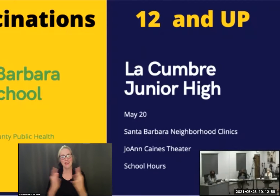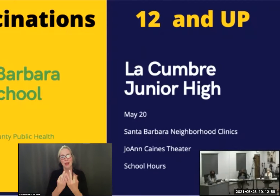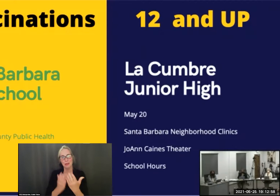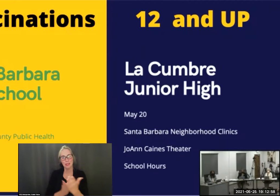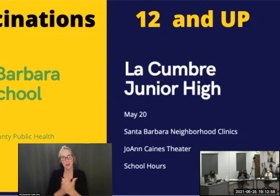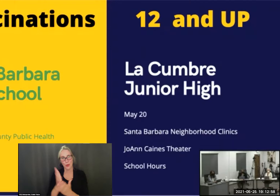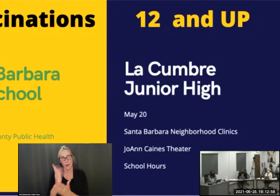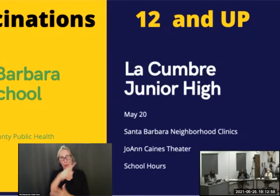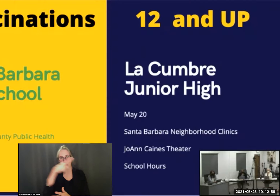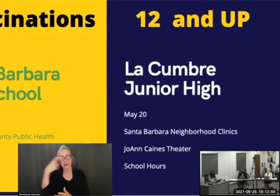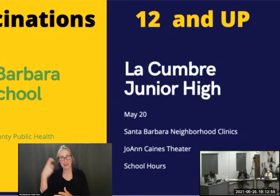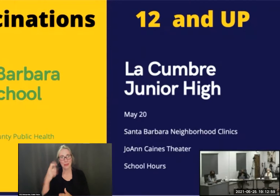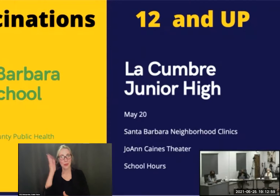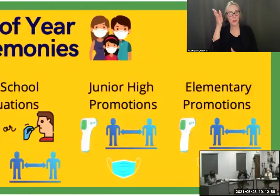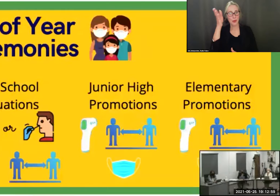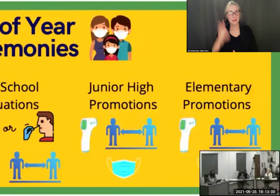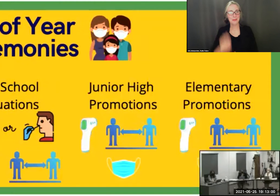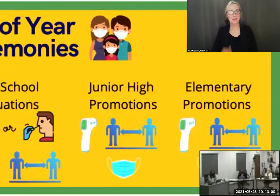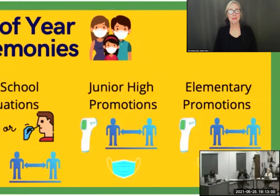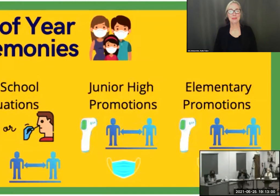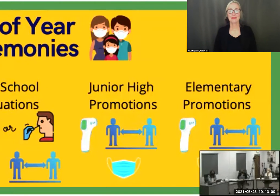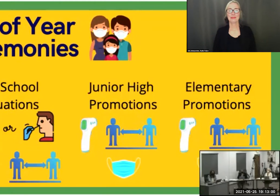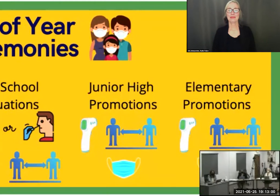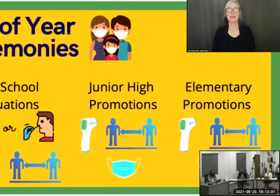por favor.